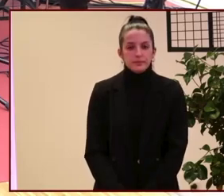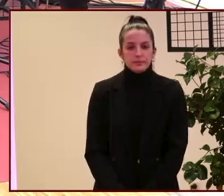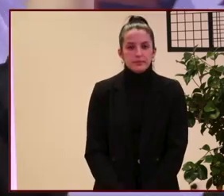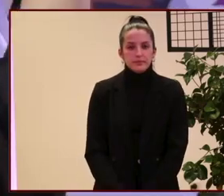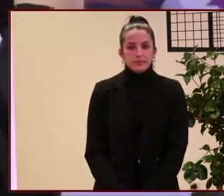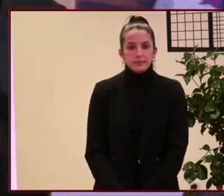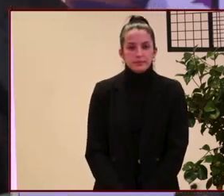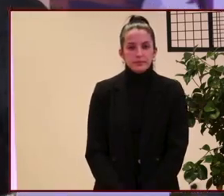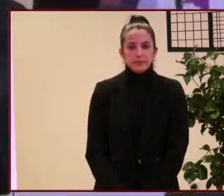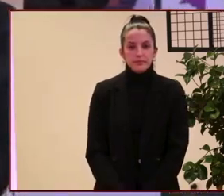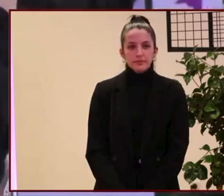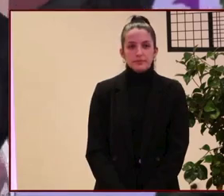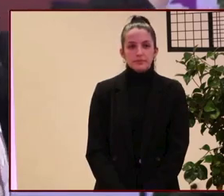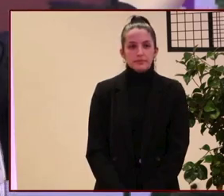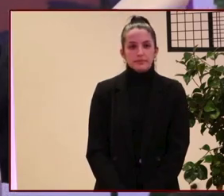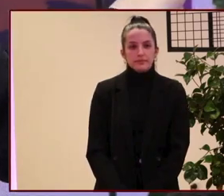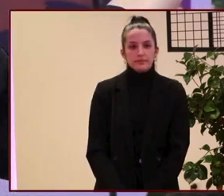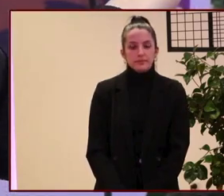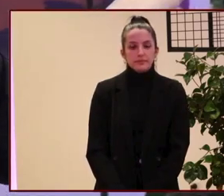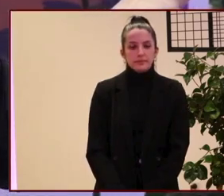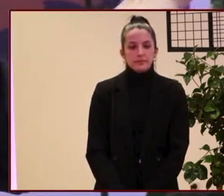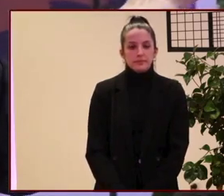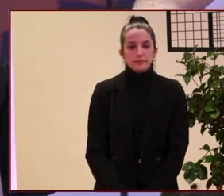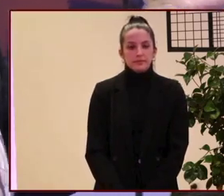marcador de una cama